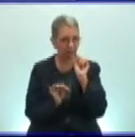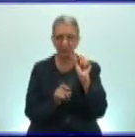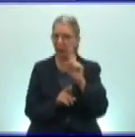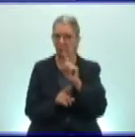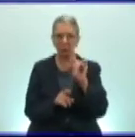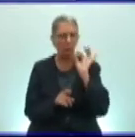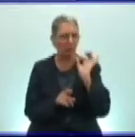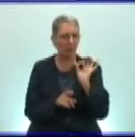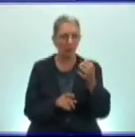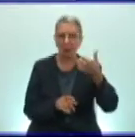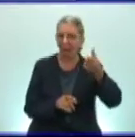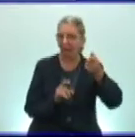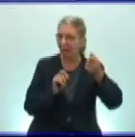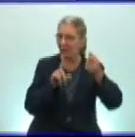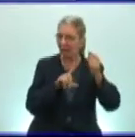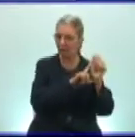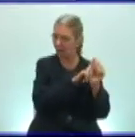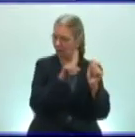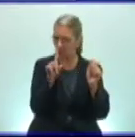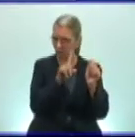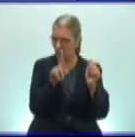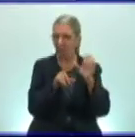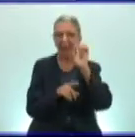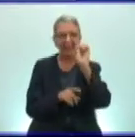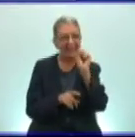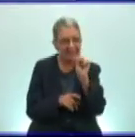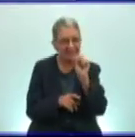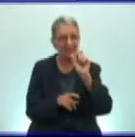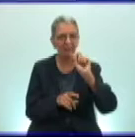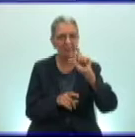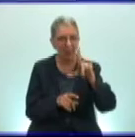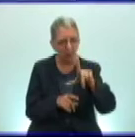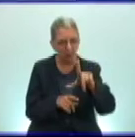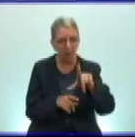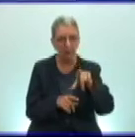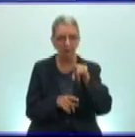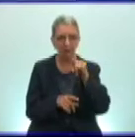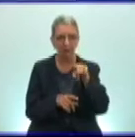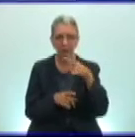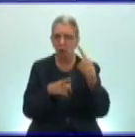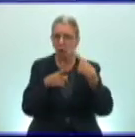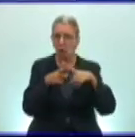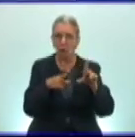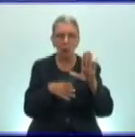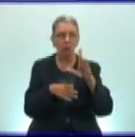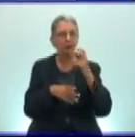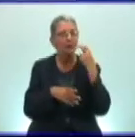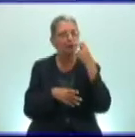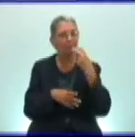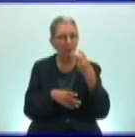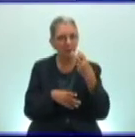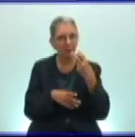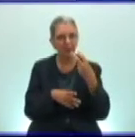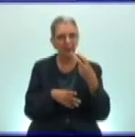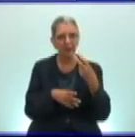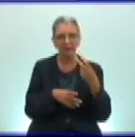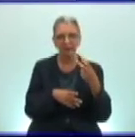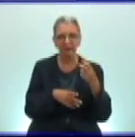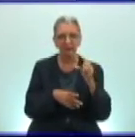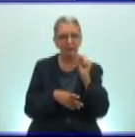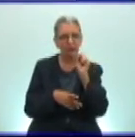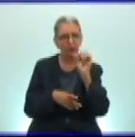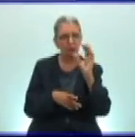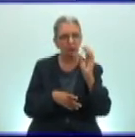coincide con el nombre del elemento en español, sino en otros idiomas. En el caso del sodio